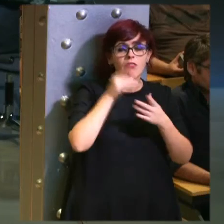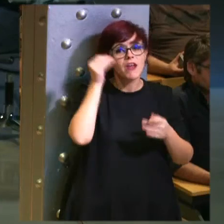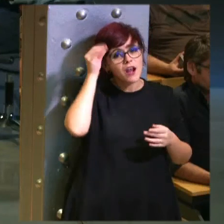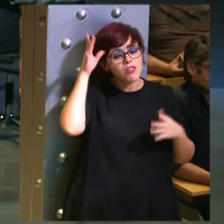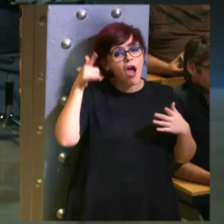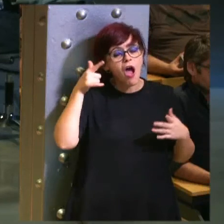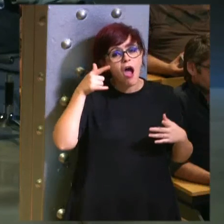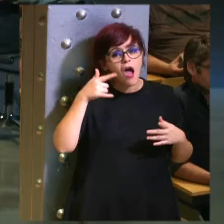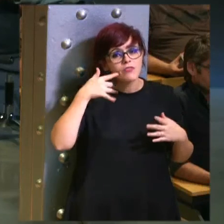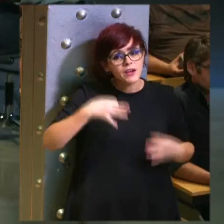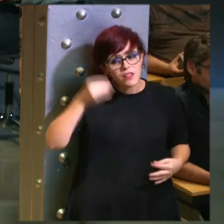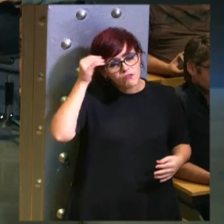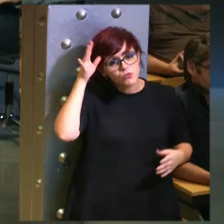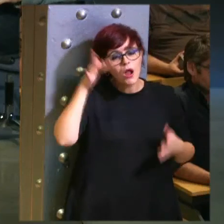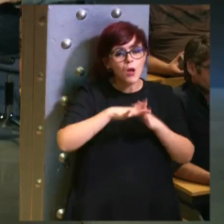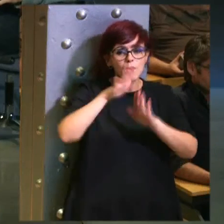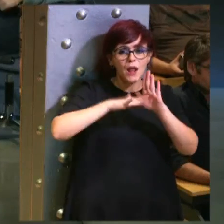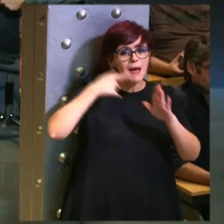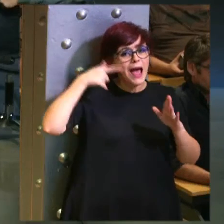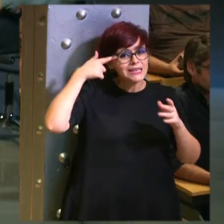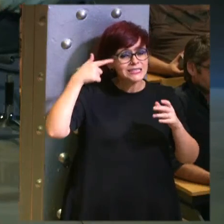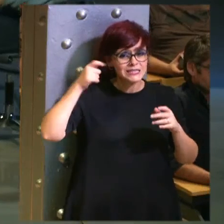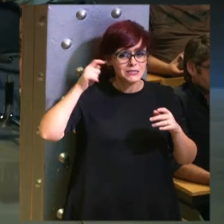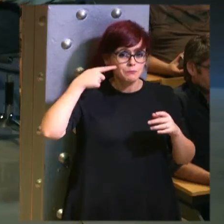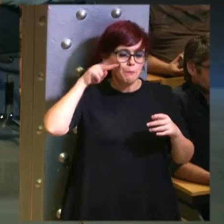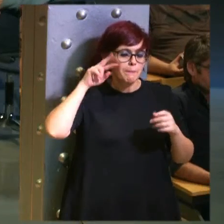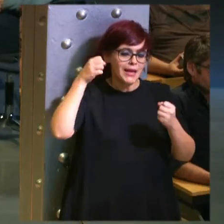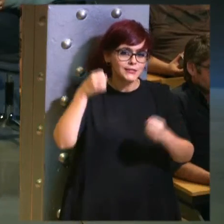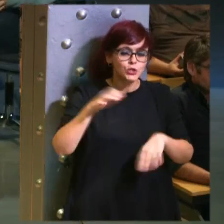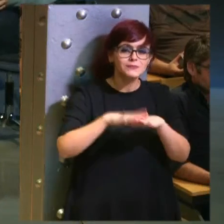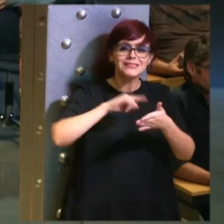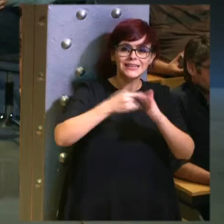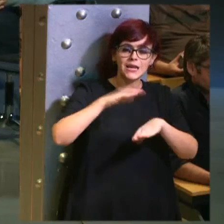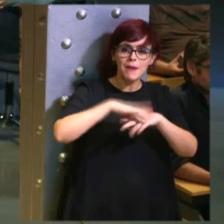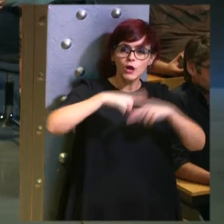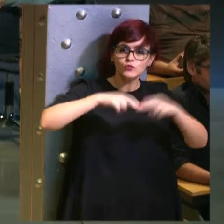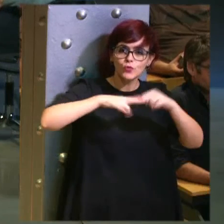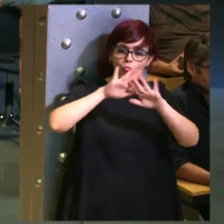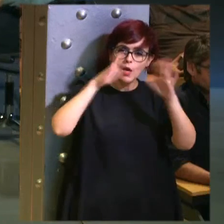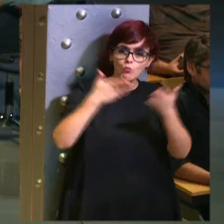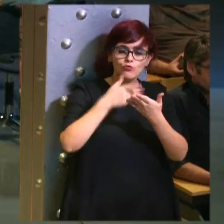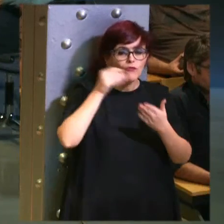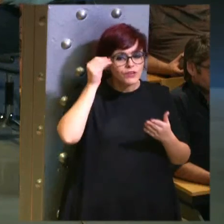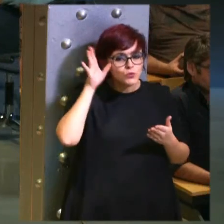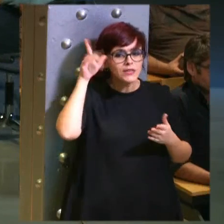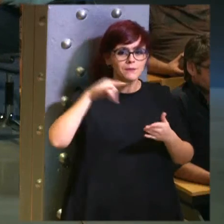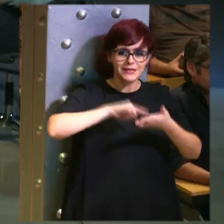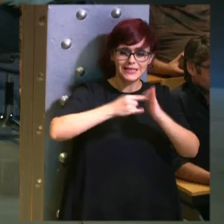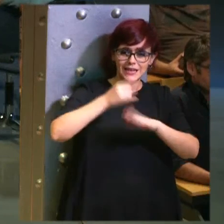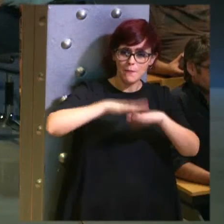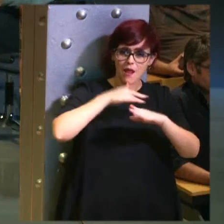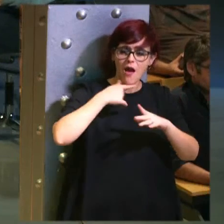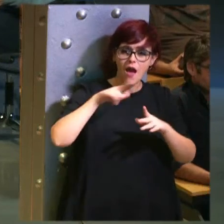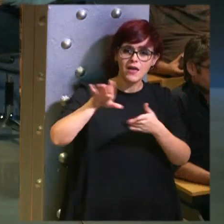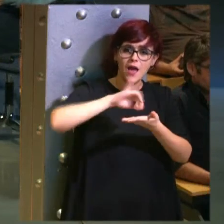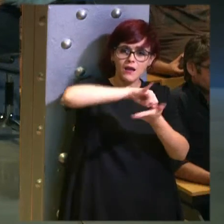virtual, en el programa experto también, técnicas para facilitar la construcción de mundos virtuales, también técnicas de capturas que se llaman